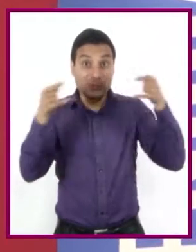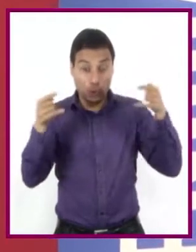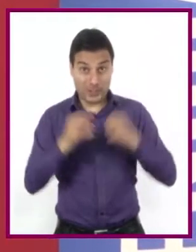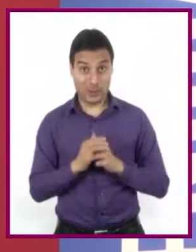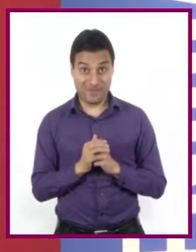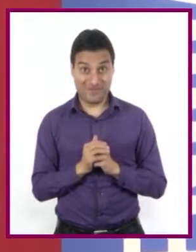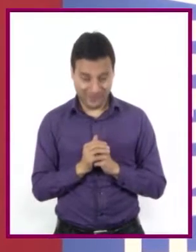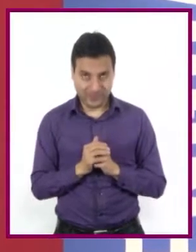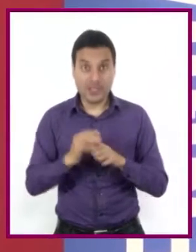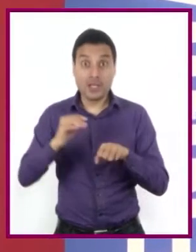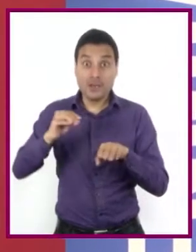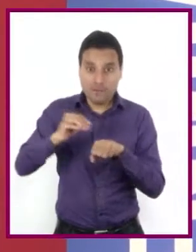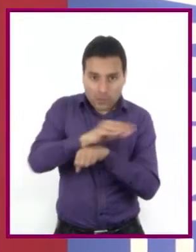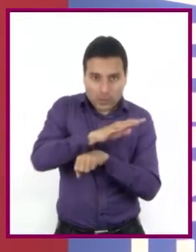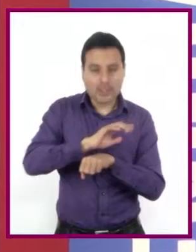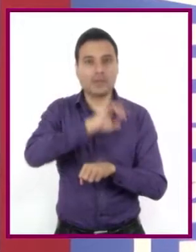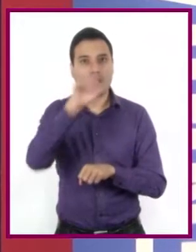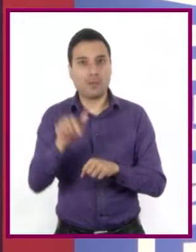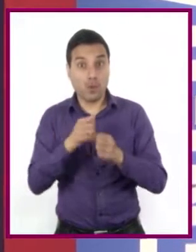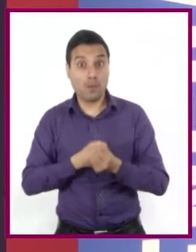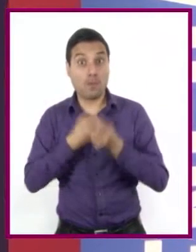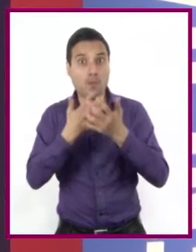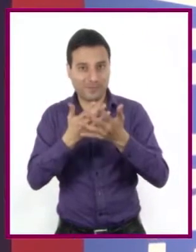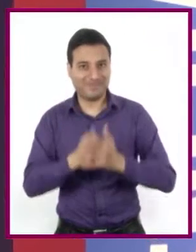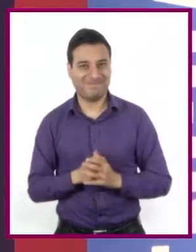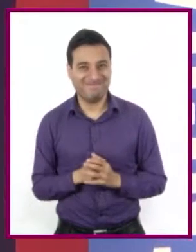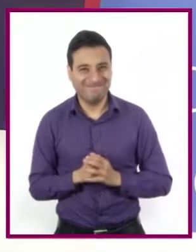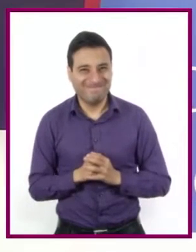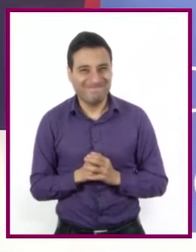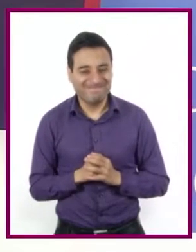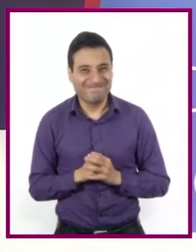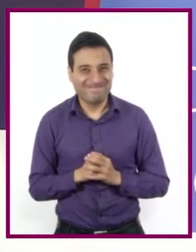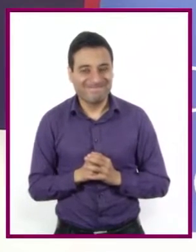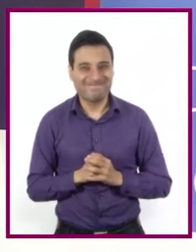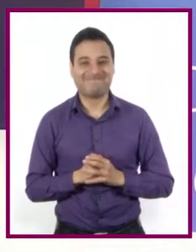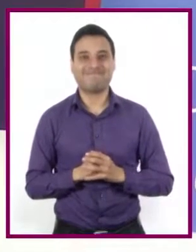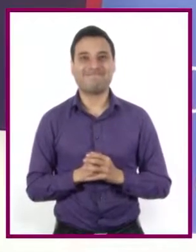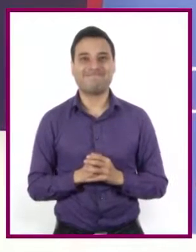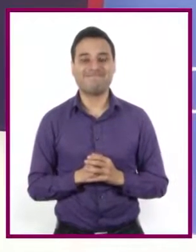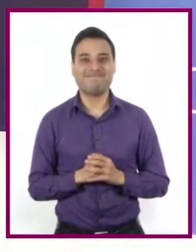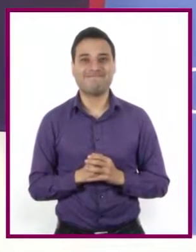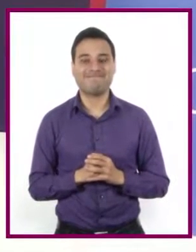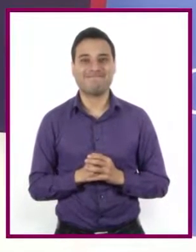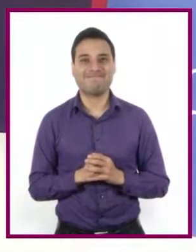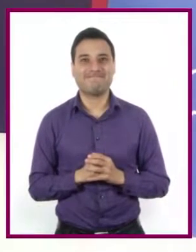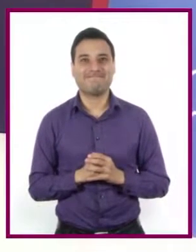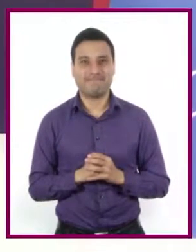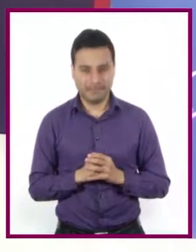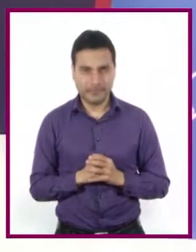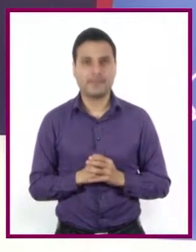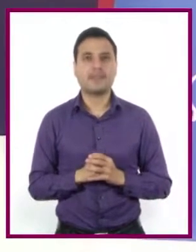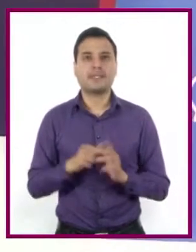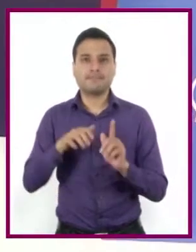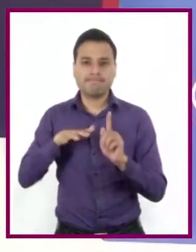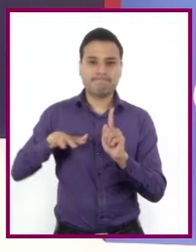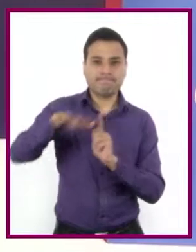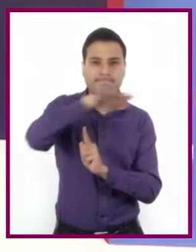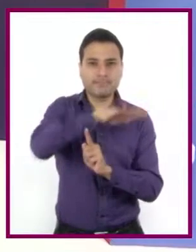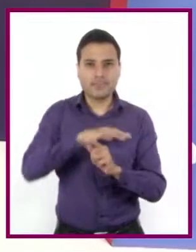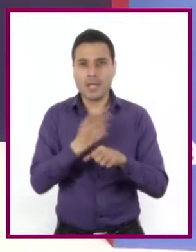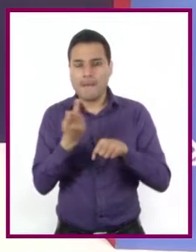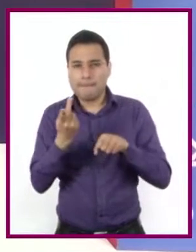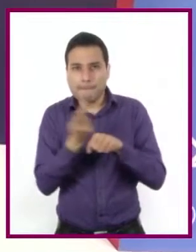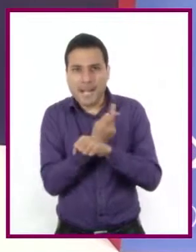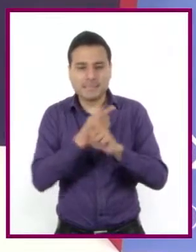autor influye en los poemas de un movimiento literario. Todo lo que sucede en la sociedad y en la época en la que viven